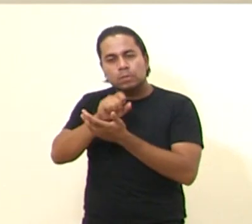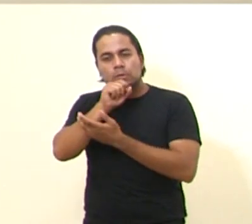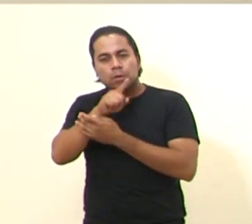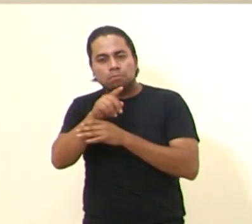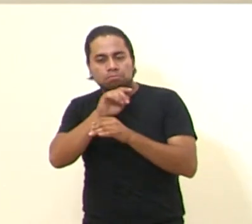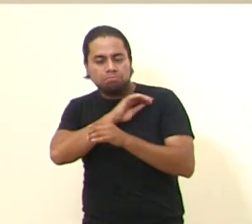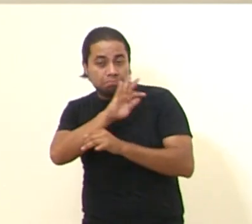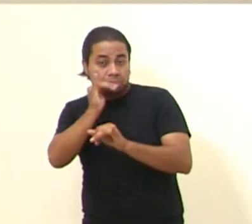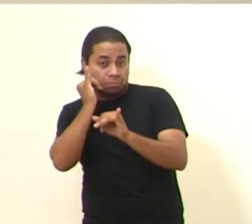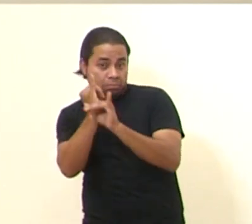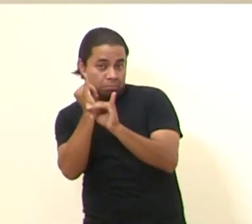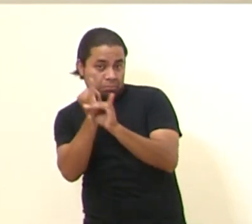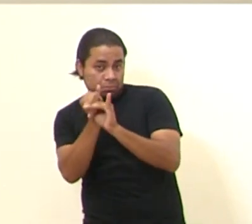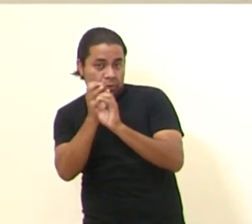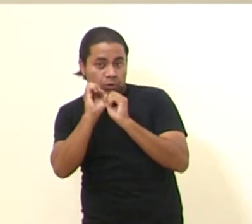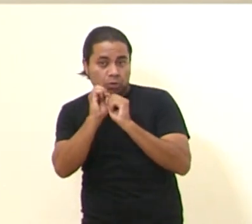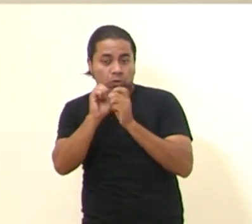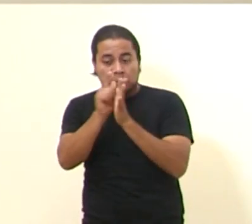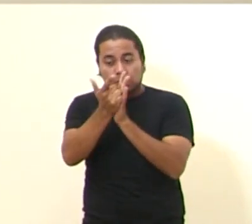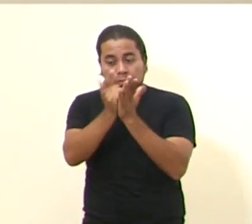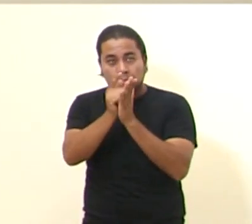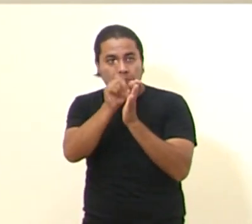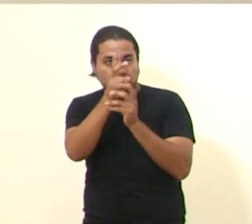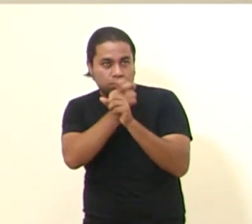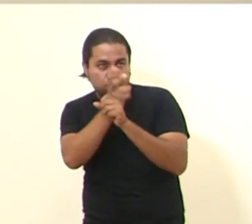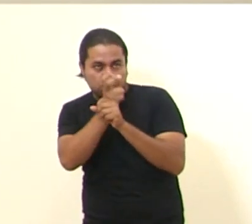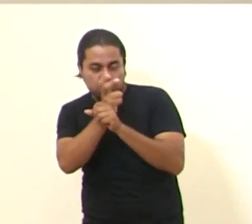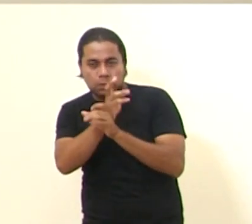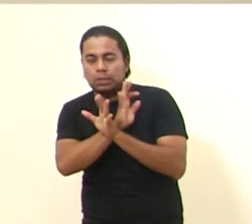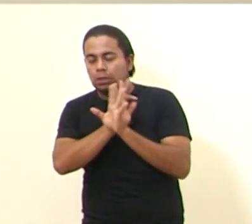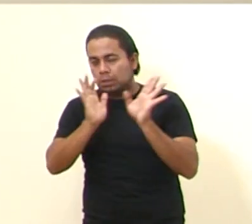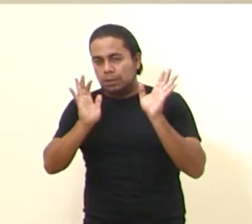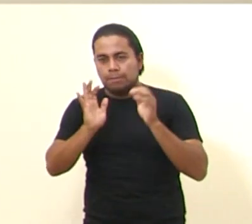del internet o puede ser en libros.